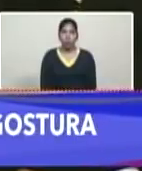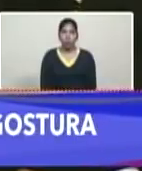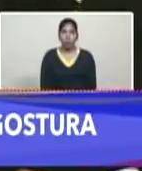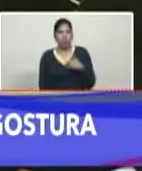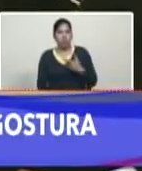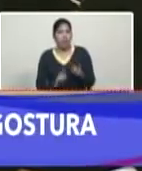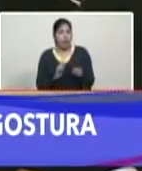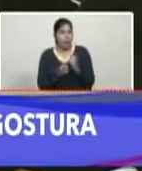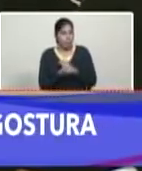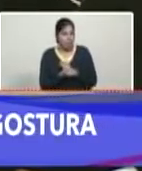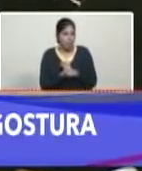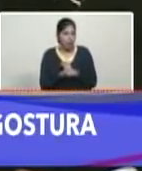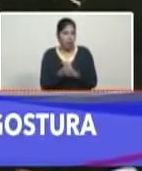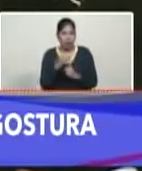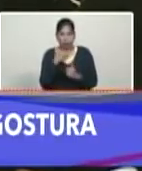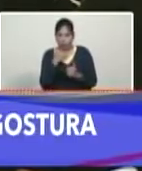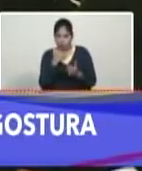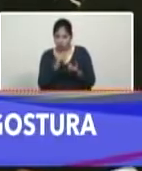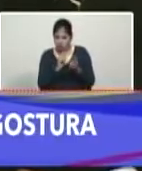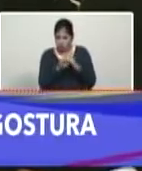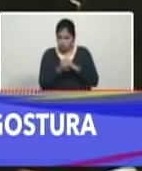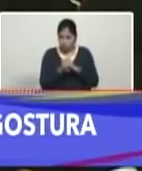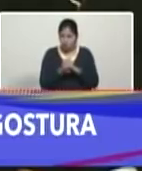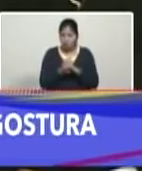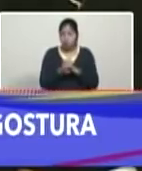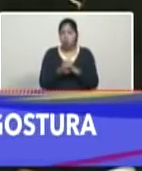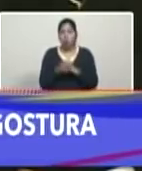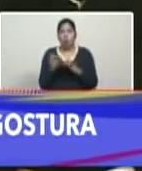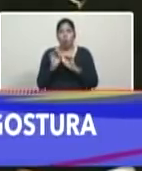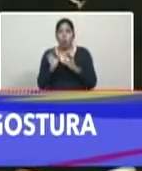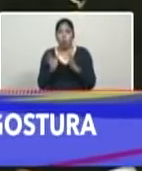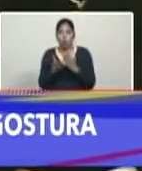Desfigurar y decallar durante 2 siglos.